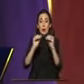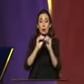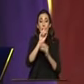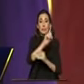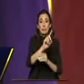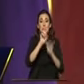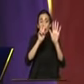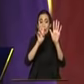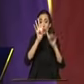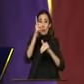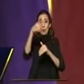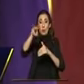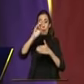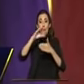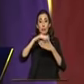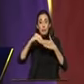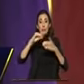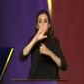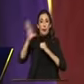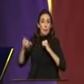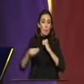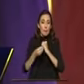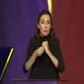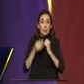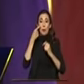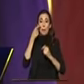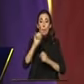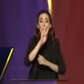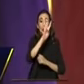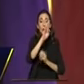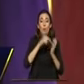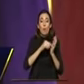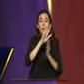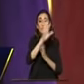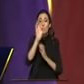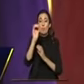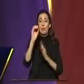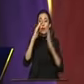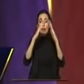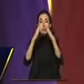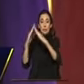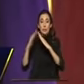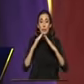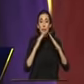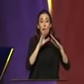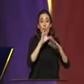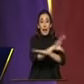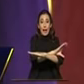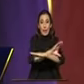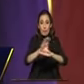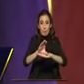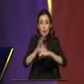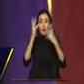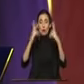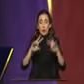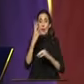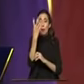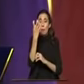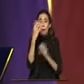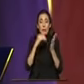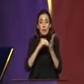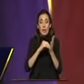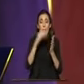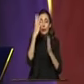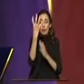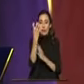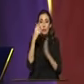millones de dólares adicionales en la construcción de 4.500 viviendas rurales, 4.500 viviendas rurales y 14.000